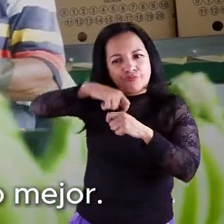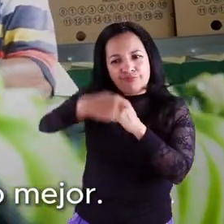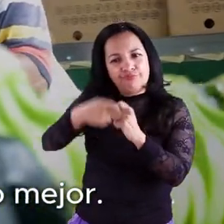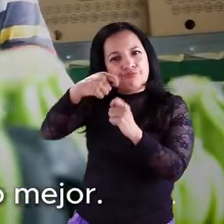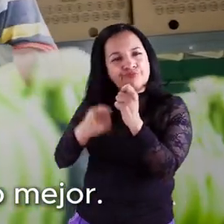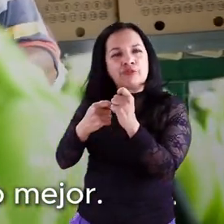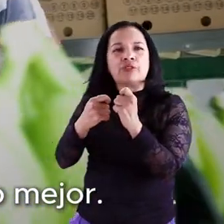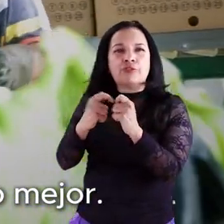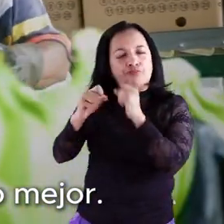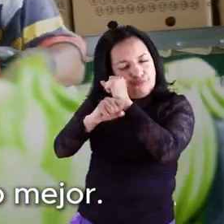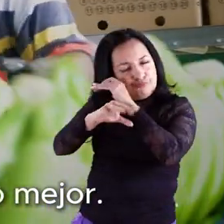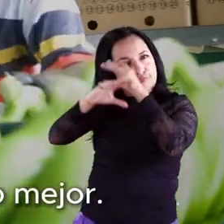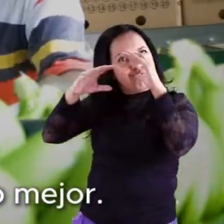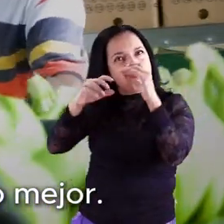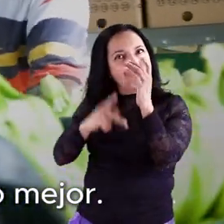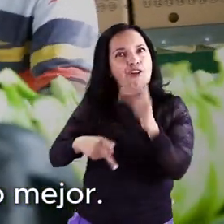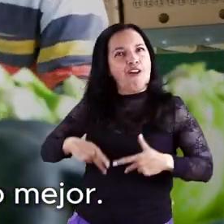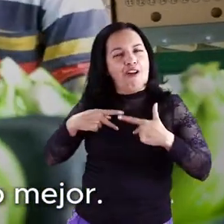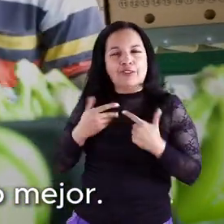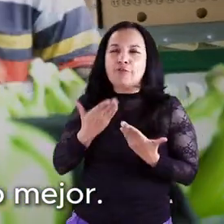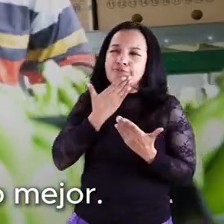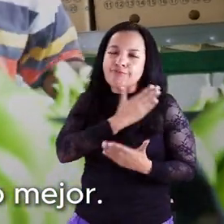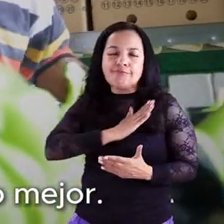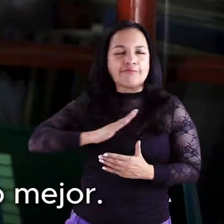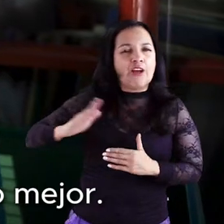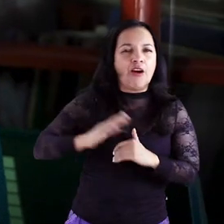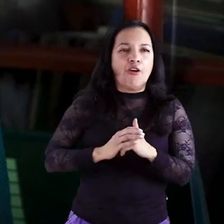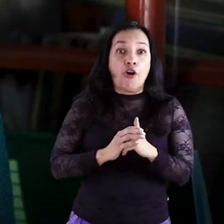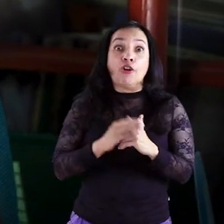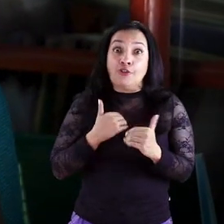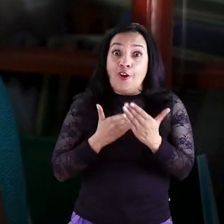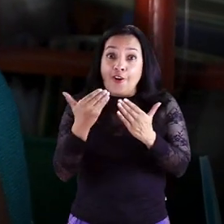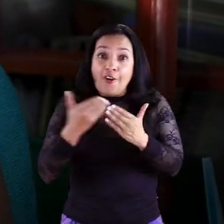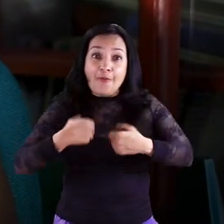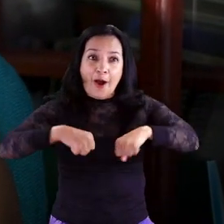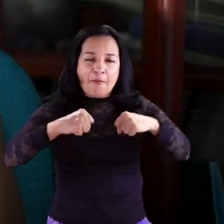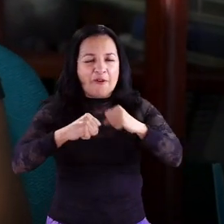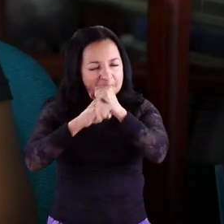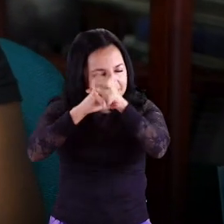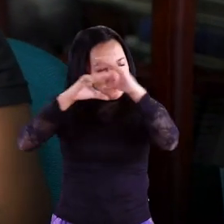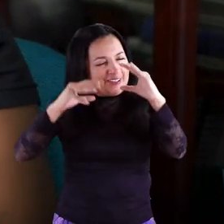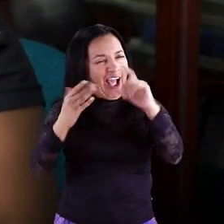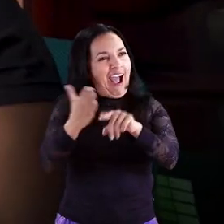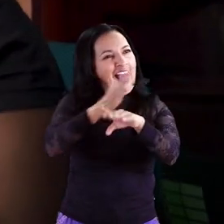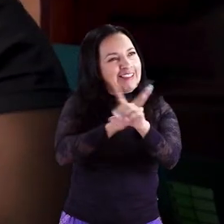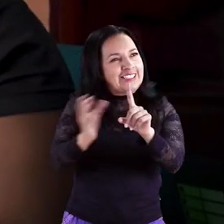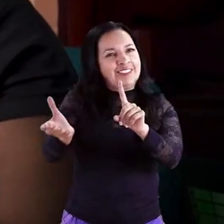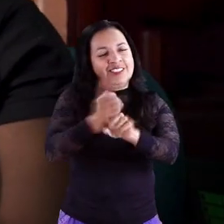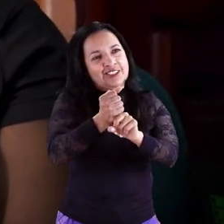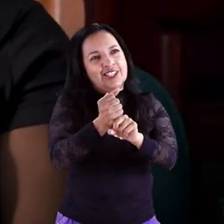bananeras, mis expectativas de vida son mucho mejor. Compré mi moto, que era mi sueño.